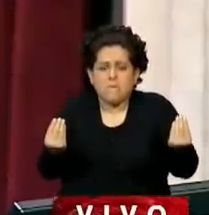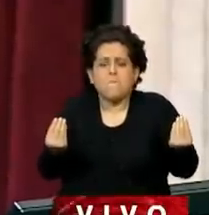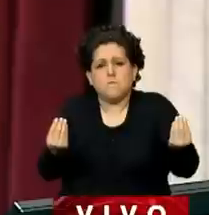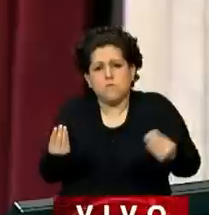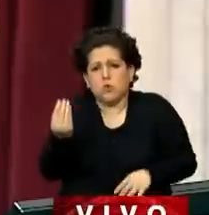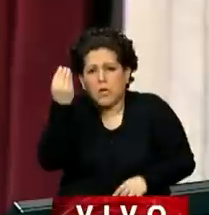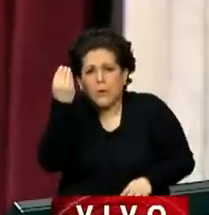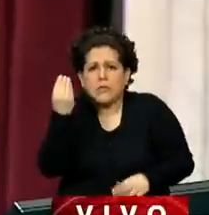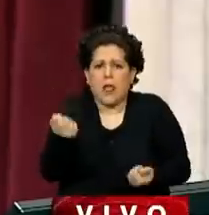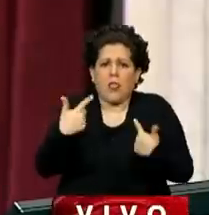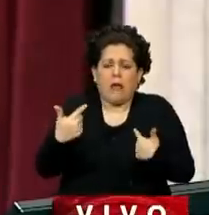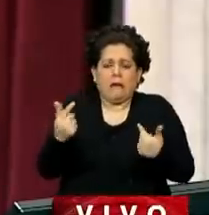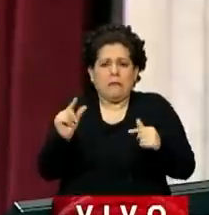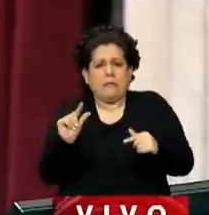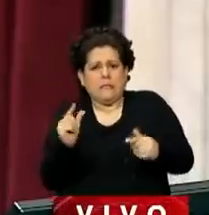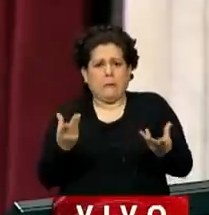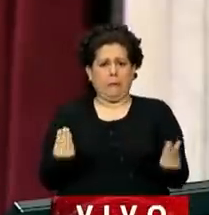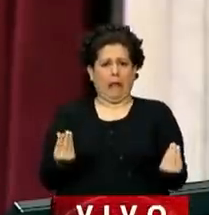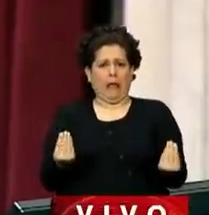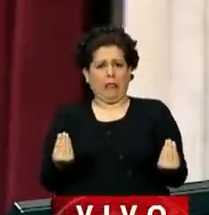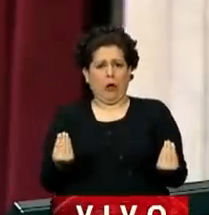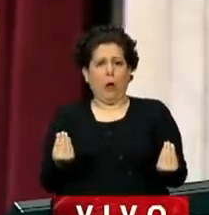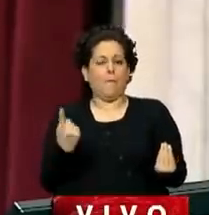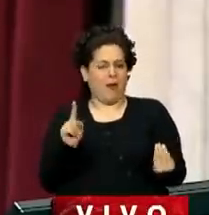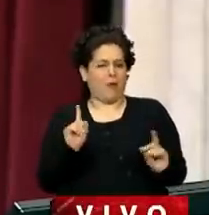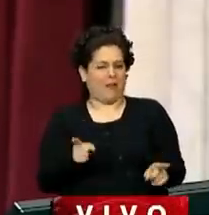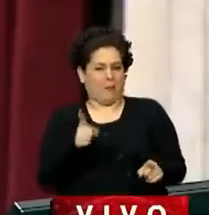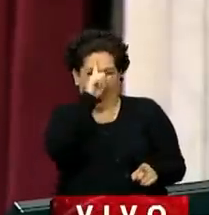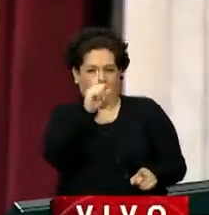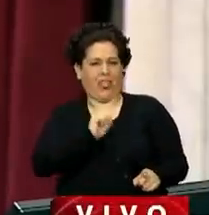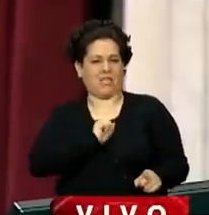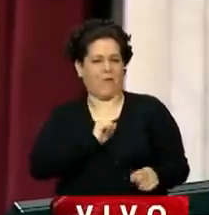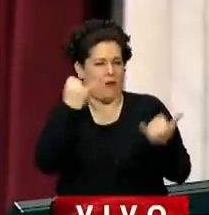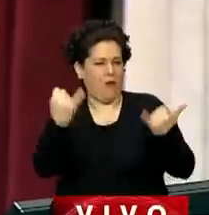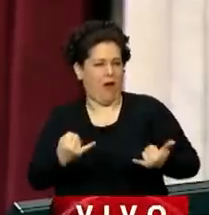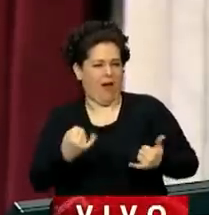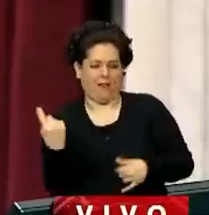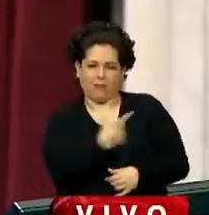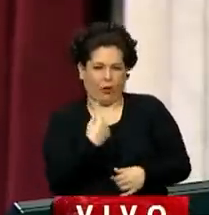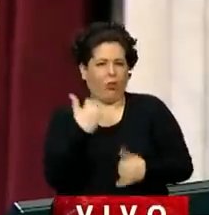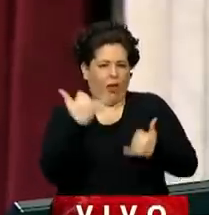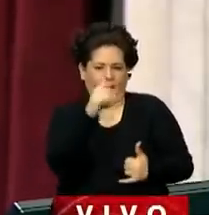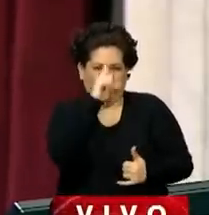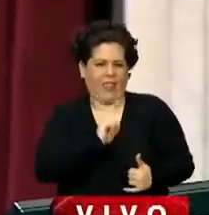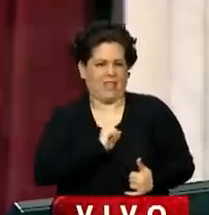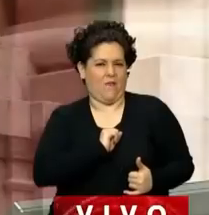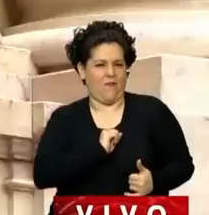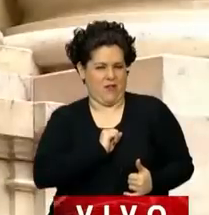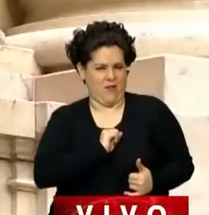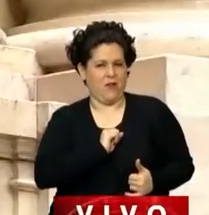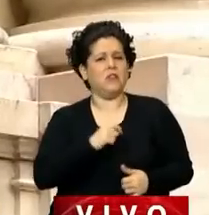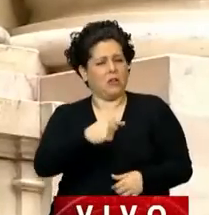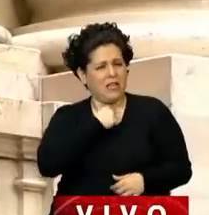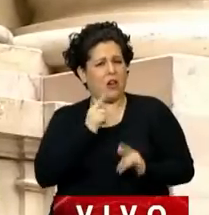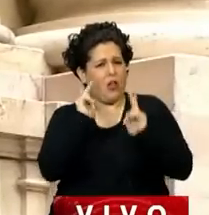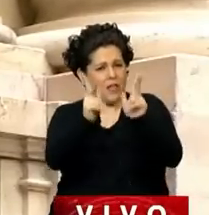o puede generar miedos, pero también nos genera desafíos a todos y cada uno de nosotros. Y quiero decirles que me